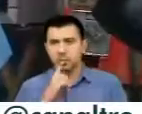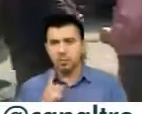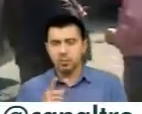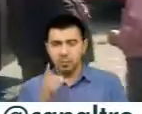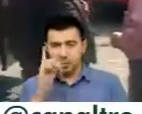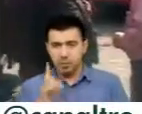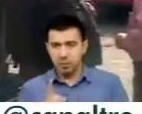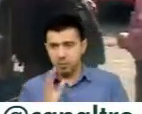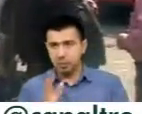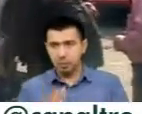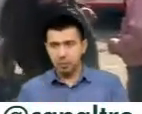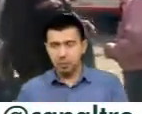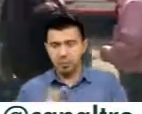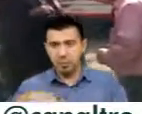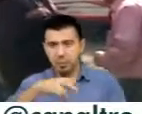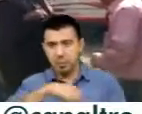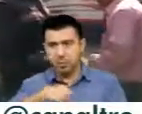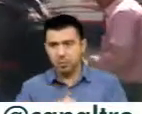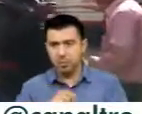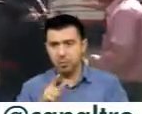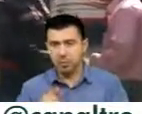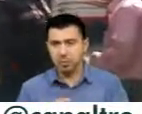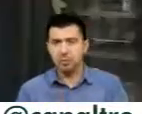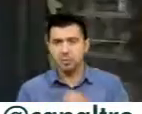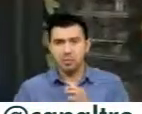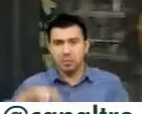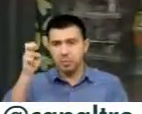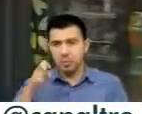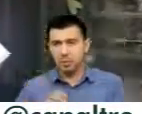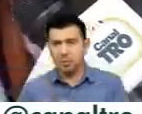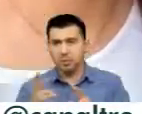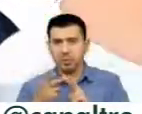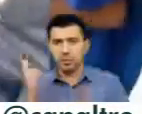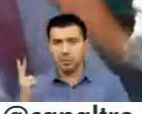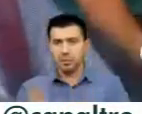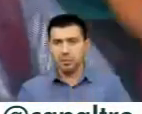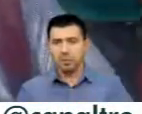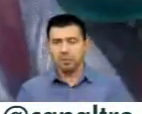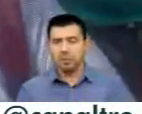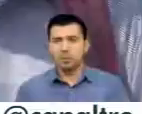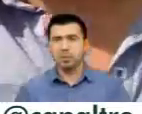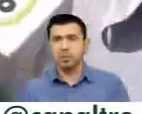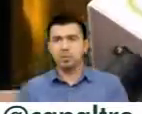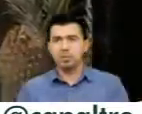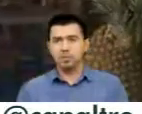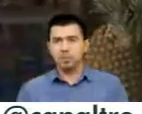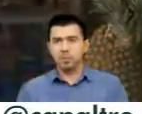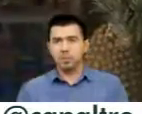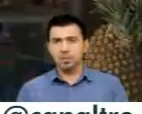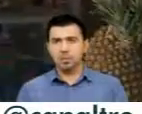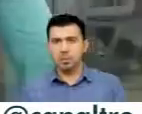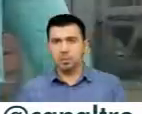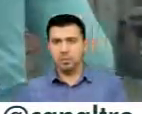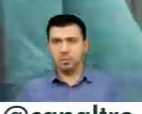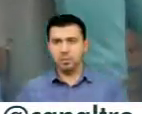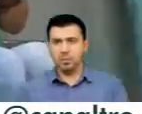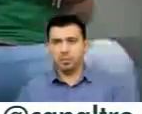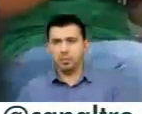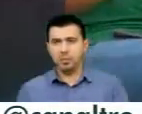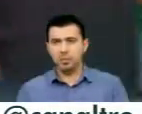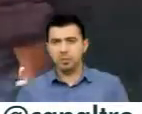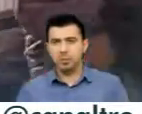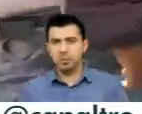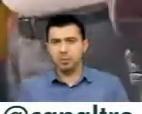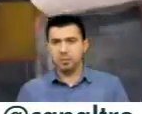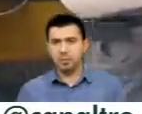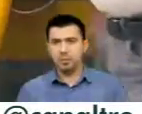los santandereanos para viajar en estas fechas decembrinas. Santana, Boyacá. Hacia la ciudad de Bogotá. Hacia Barrio Real, Santander. Una hora